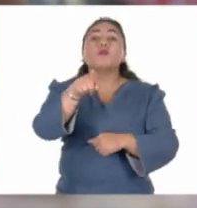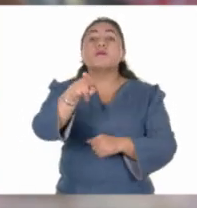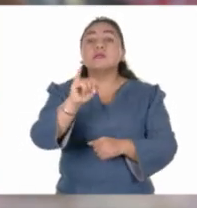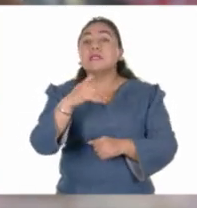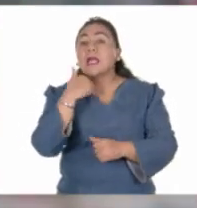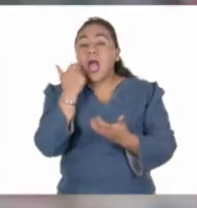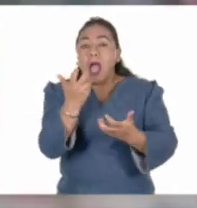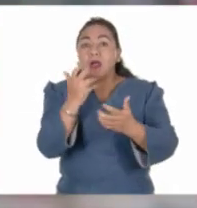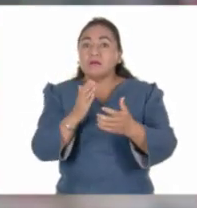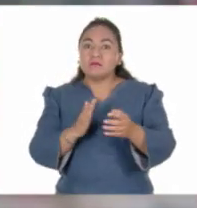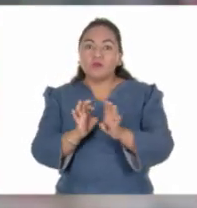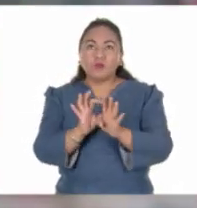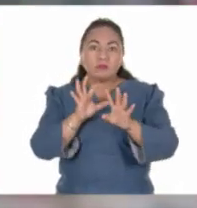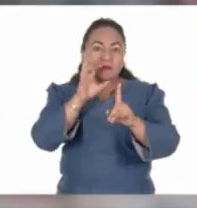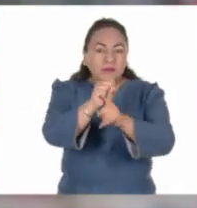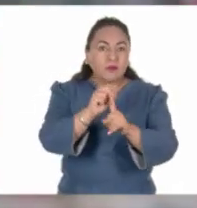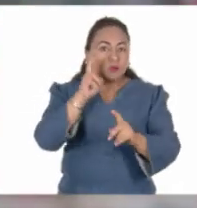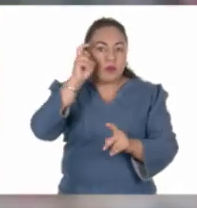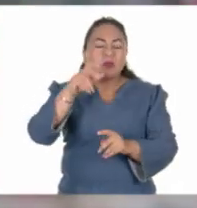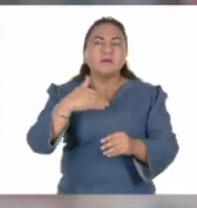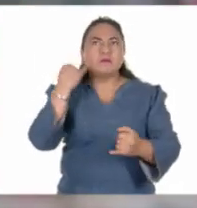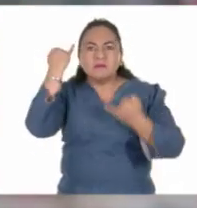tus sueños, innovar y crear